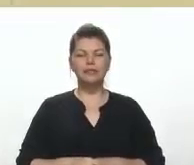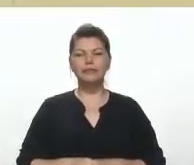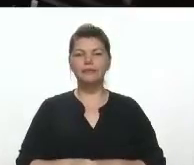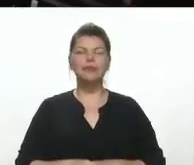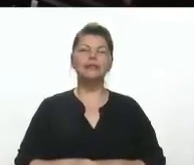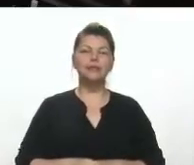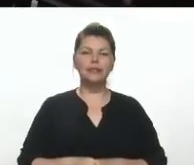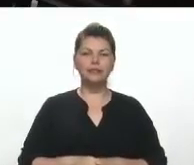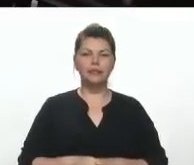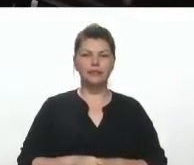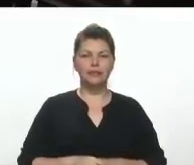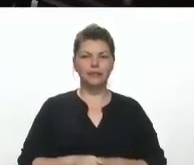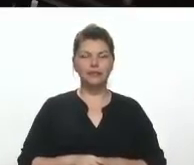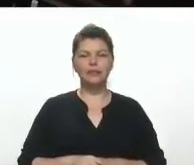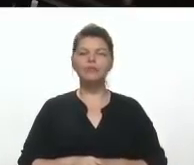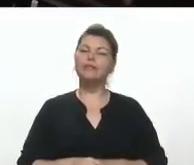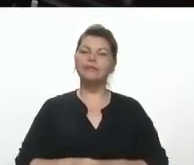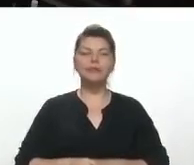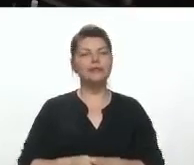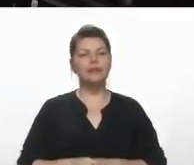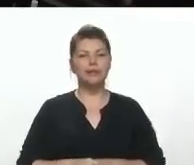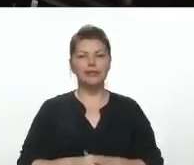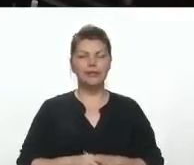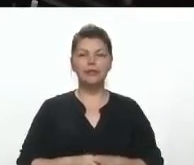Señora senadora por San Luis, Iván.